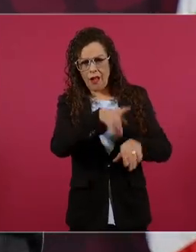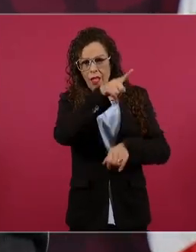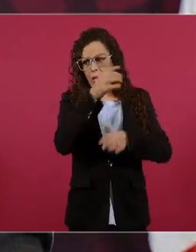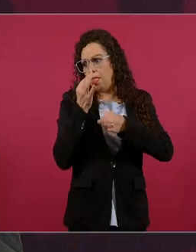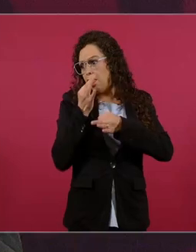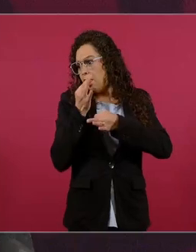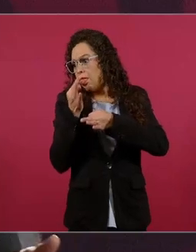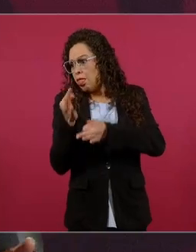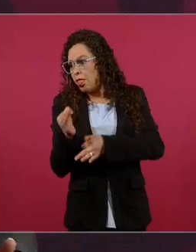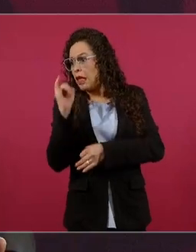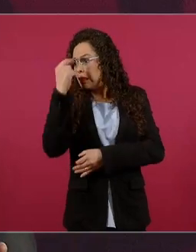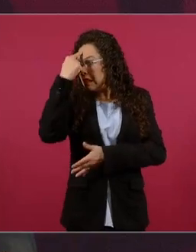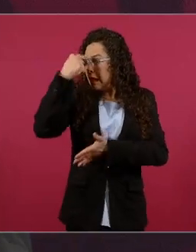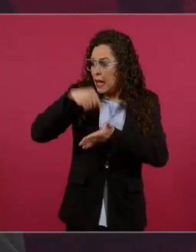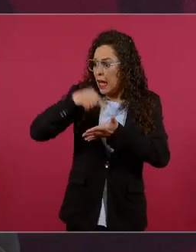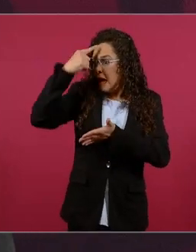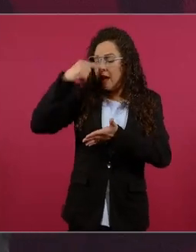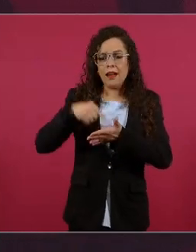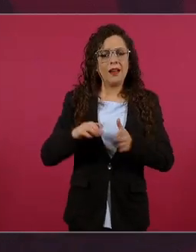Es más, te digo,